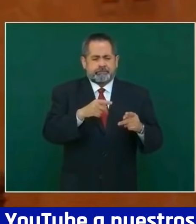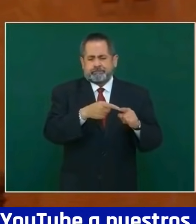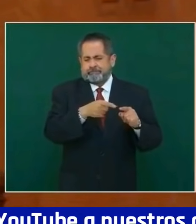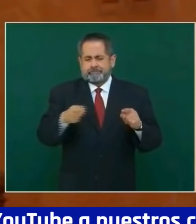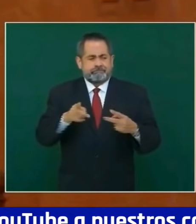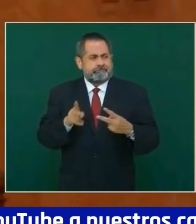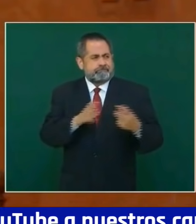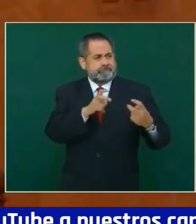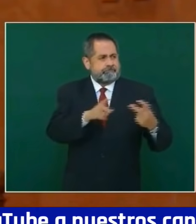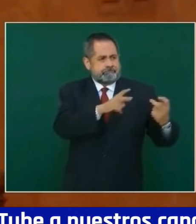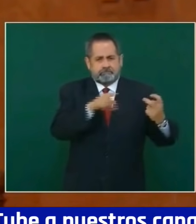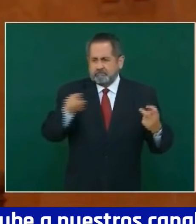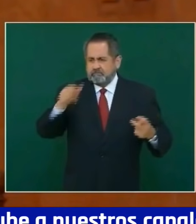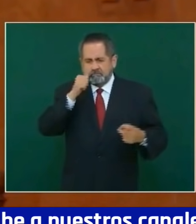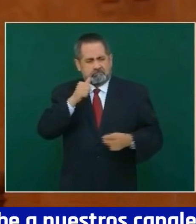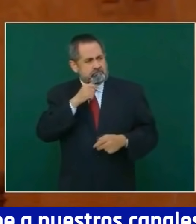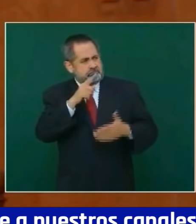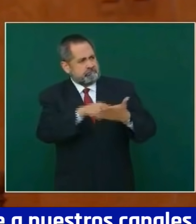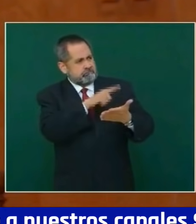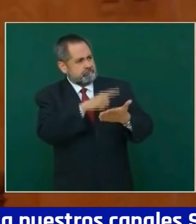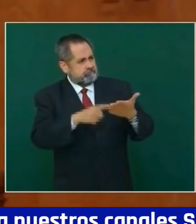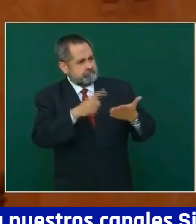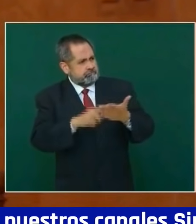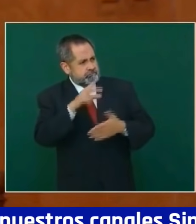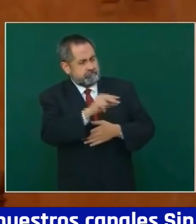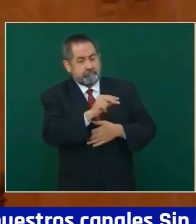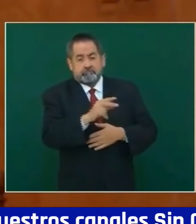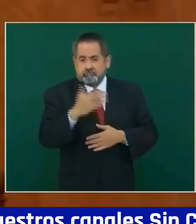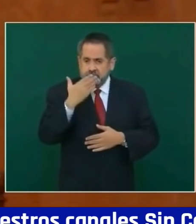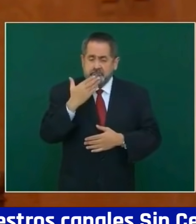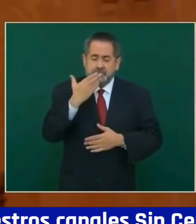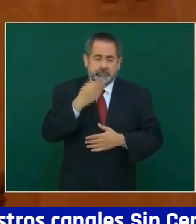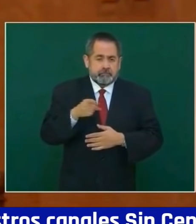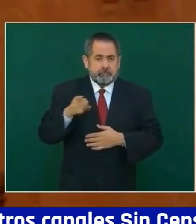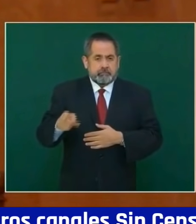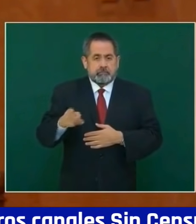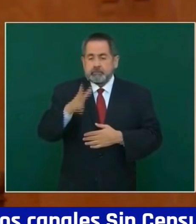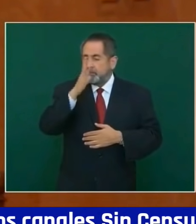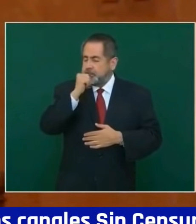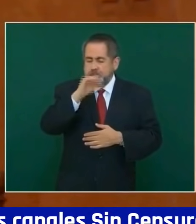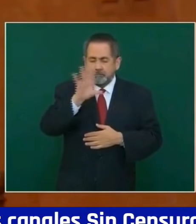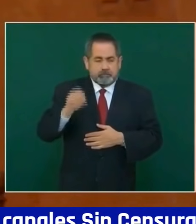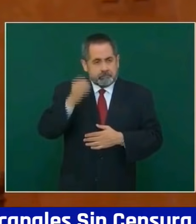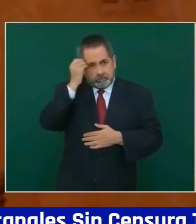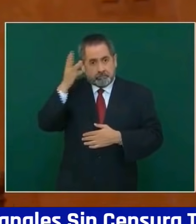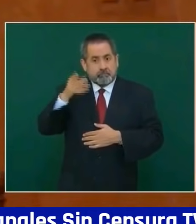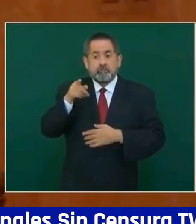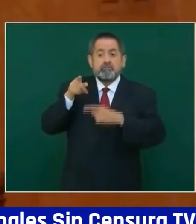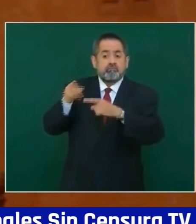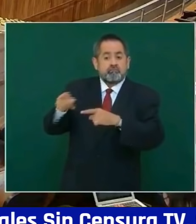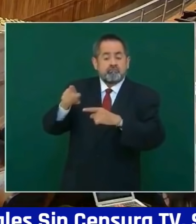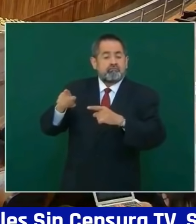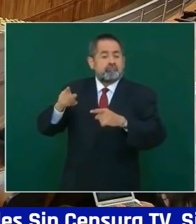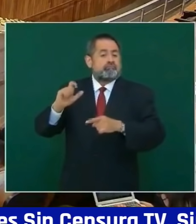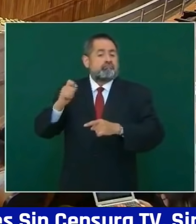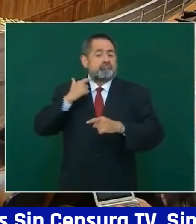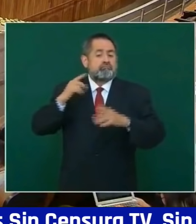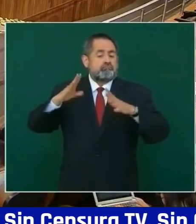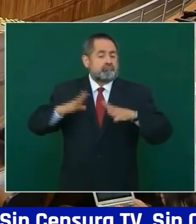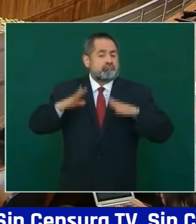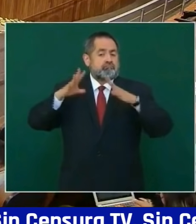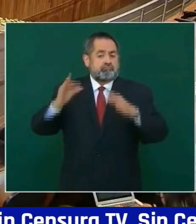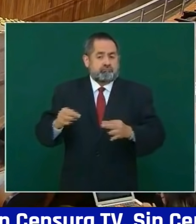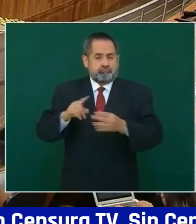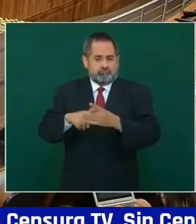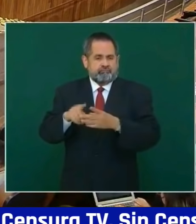que ha empobrecido al pueblo. Y cómo olvidar que usted fue fundadora, la